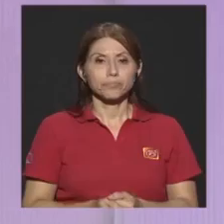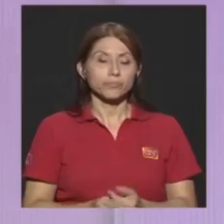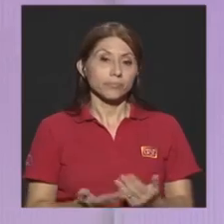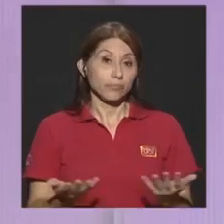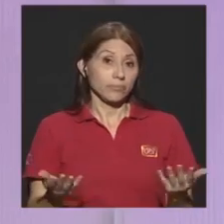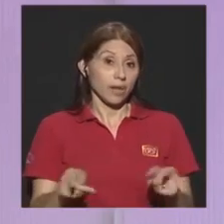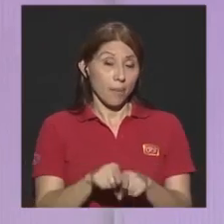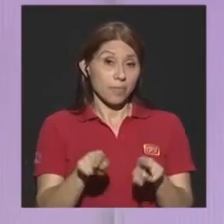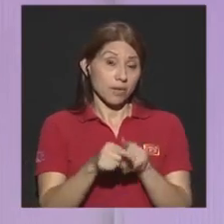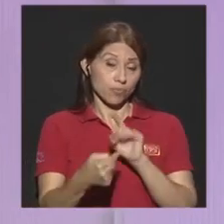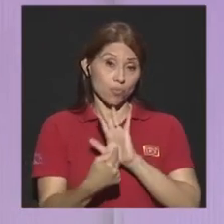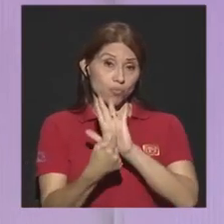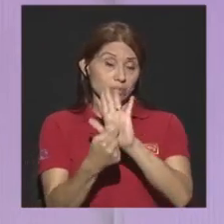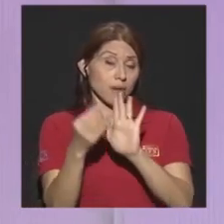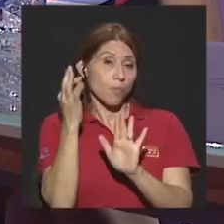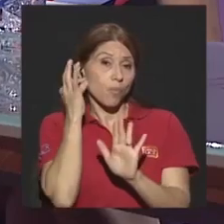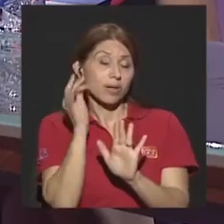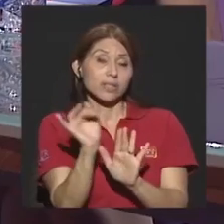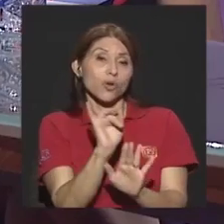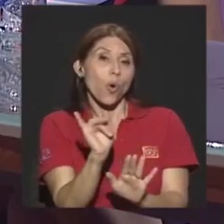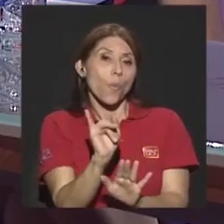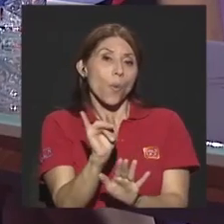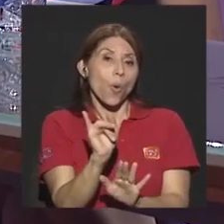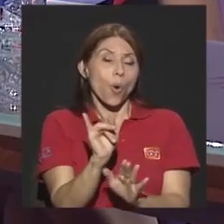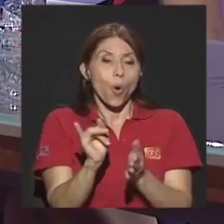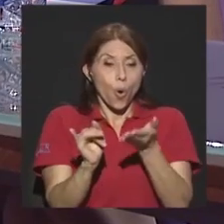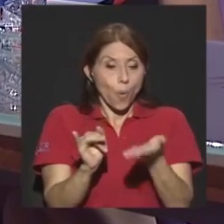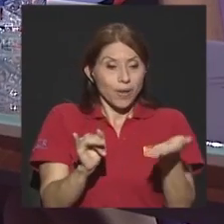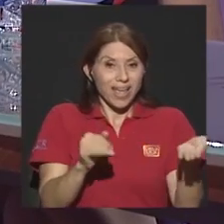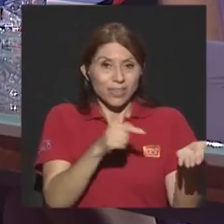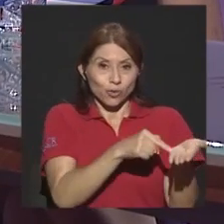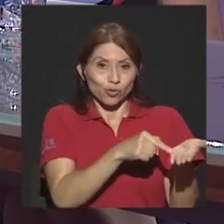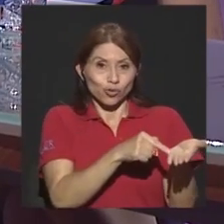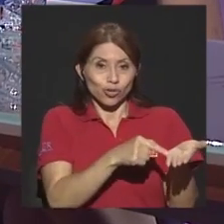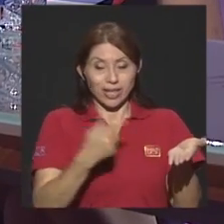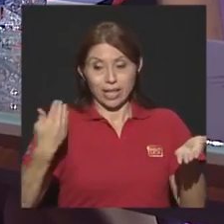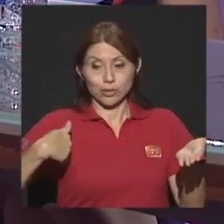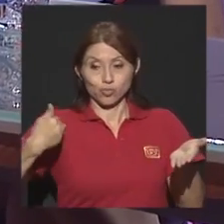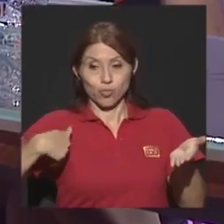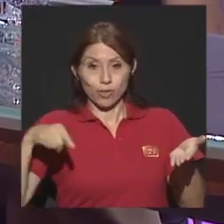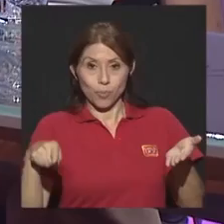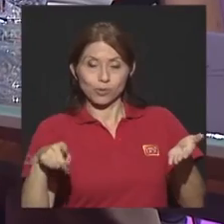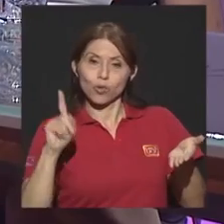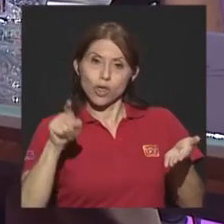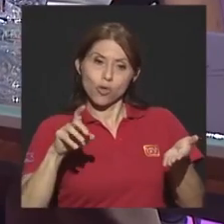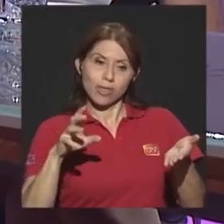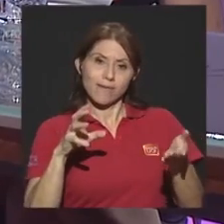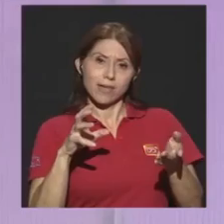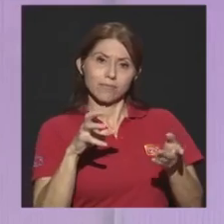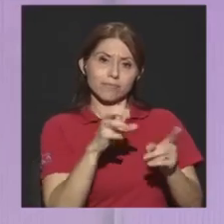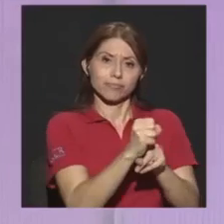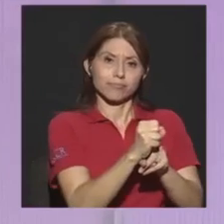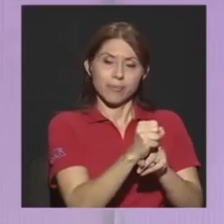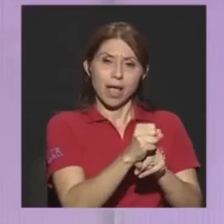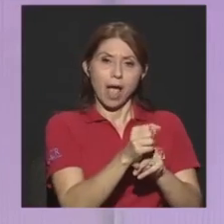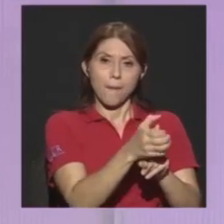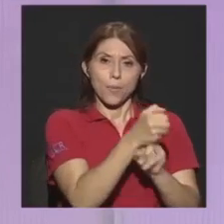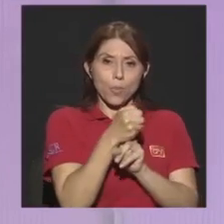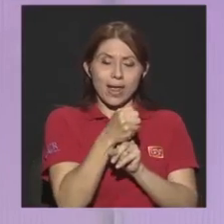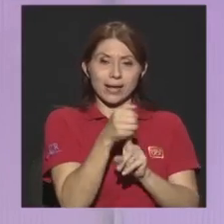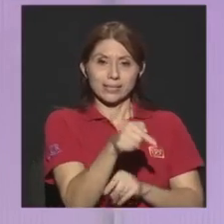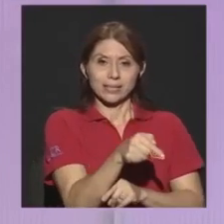objetos de los cuales el sujeto masculino debe apropiarse. En ese sentido, a mí me parece importante señalar